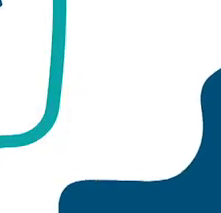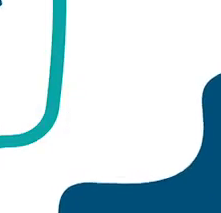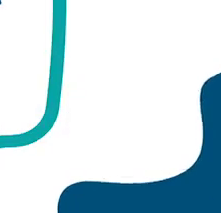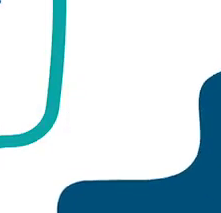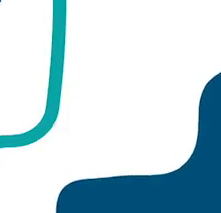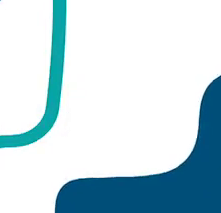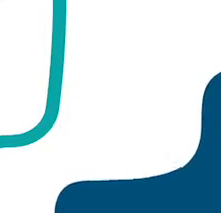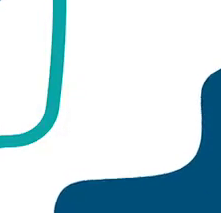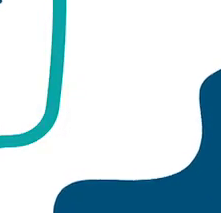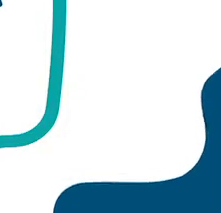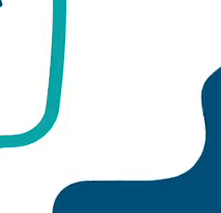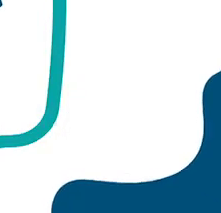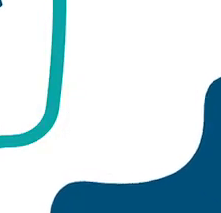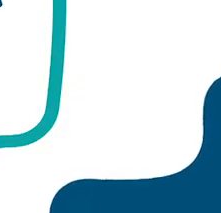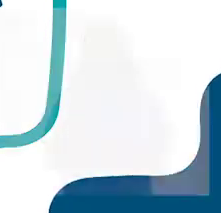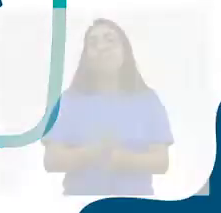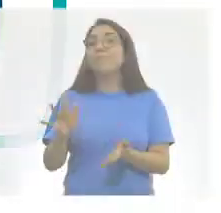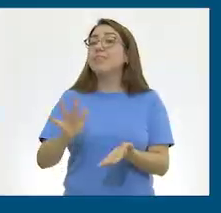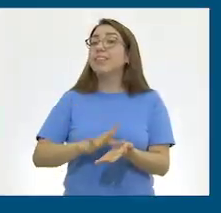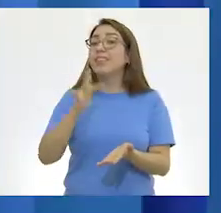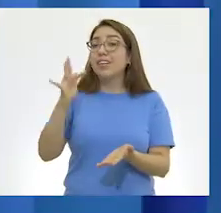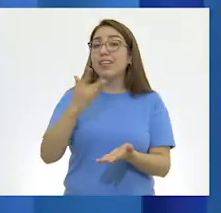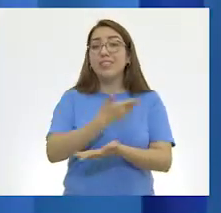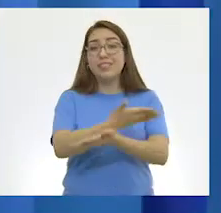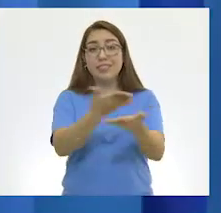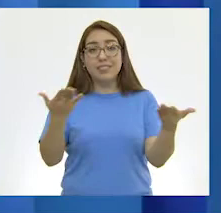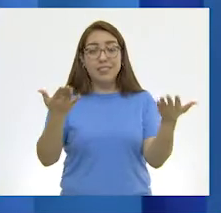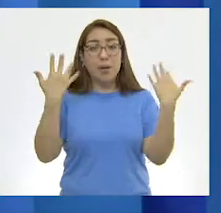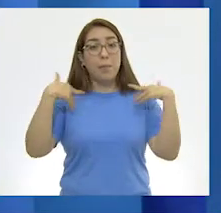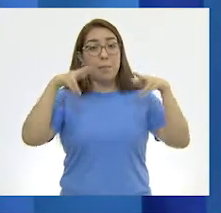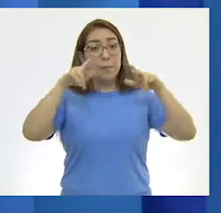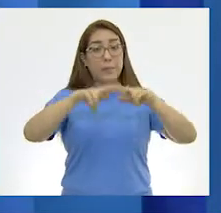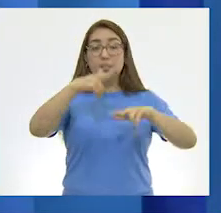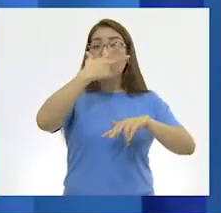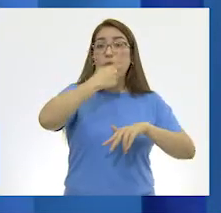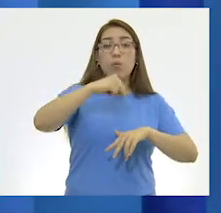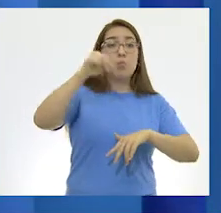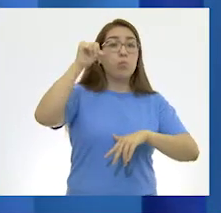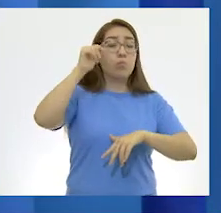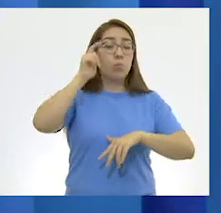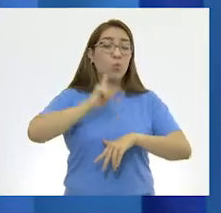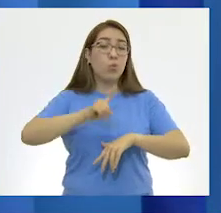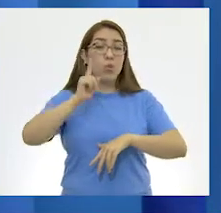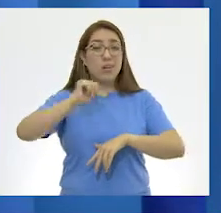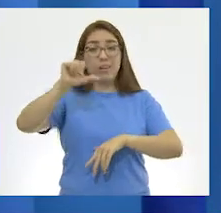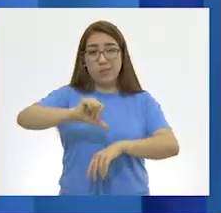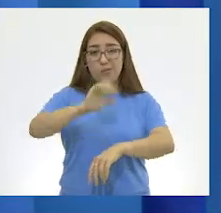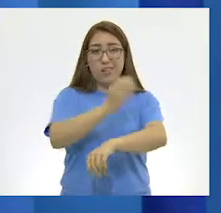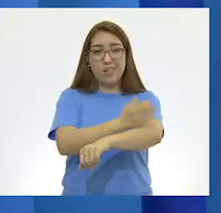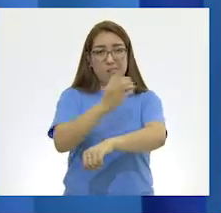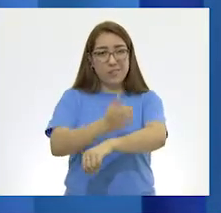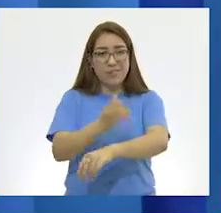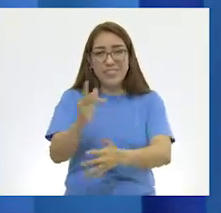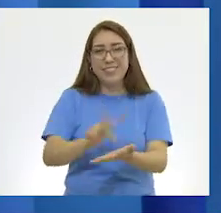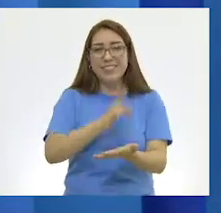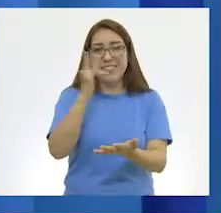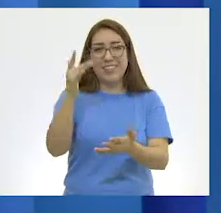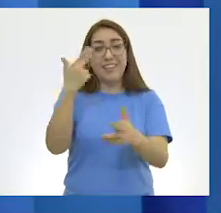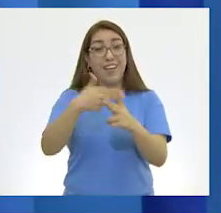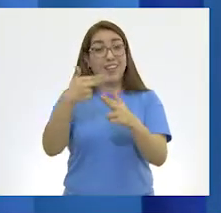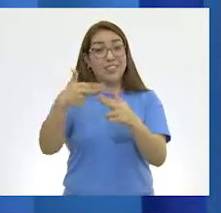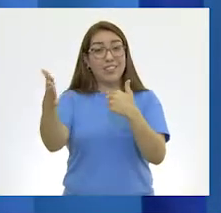materia. Agradecemos a todos los maestros y las maestras que nos acompañaron el día de hoy. Muchísimas gracias. Hasta la